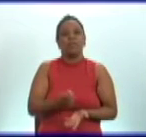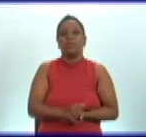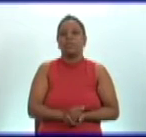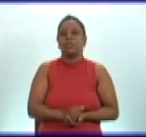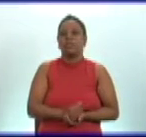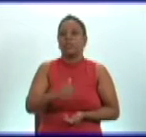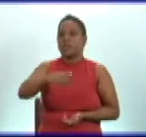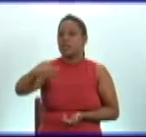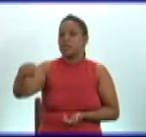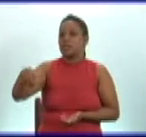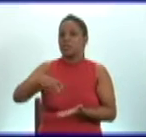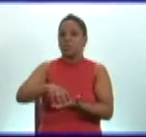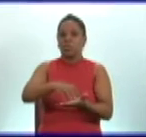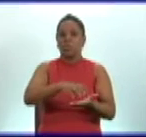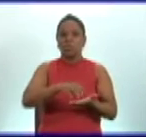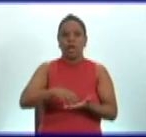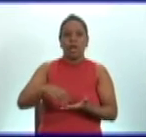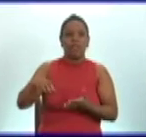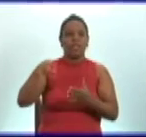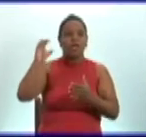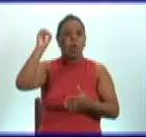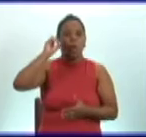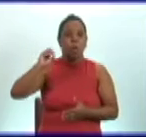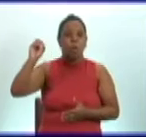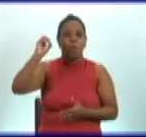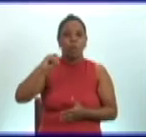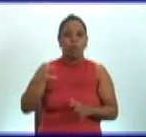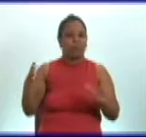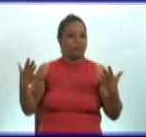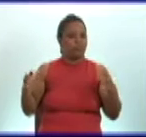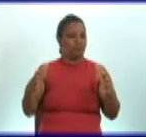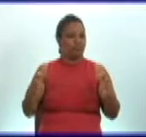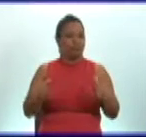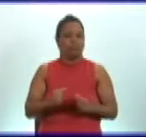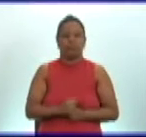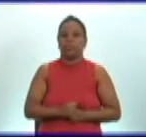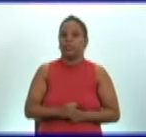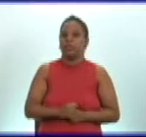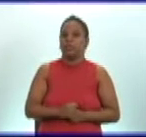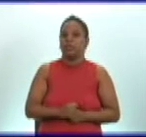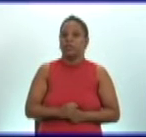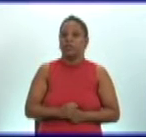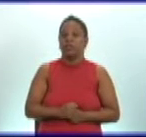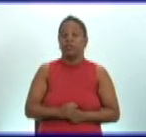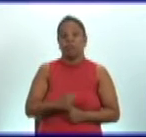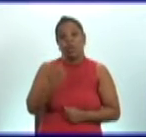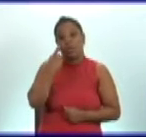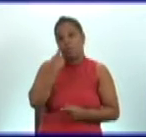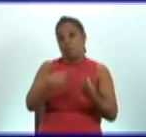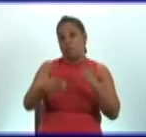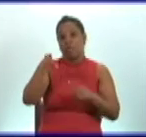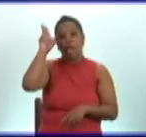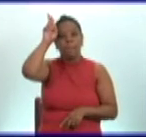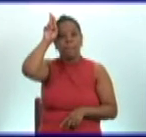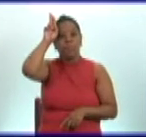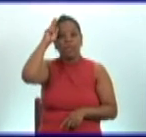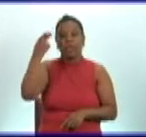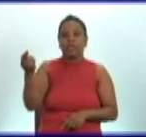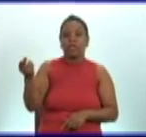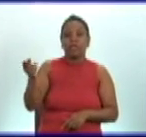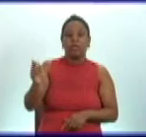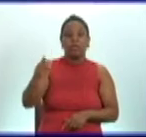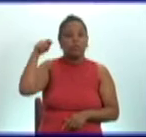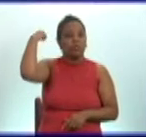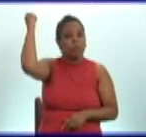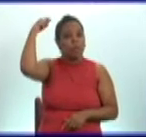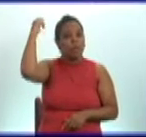estos lugares de Oriente, sobre todo, el terror, el miedo. Y quizás hay muñequitos del Pidio Valdés que usted ha podido ver cómo se ve